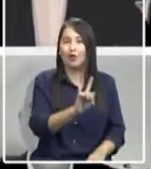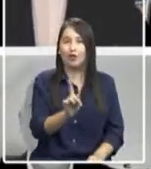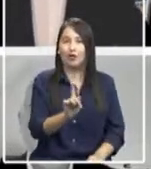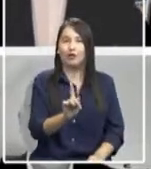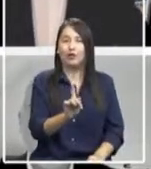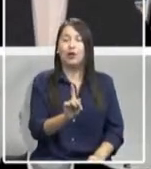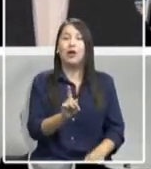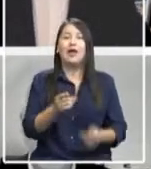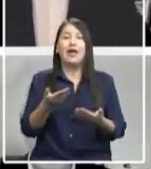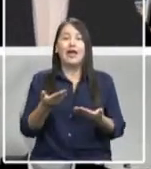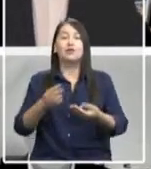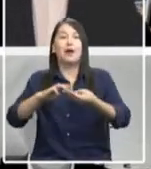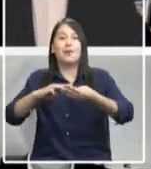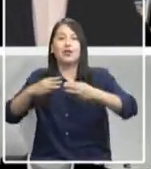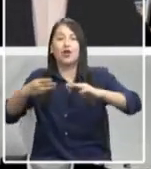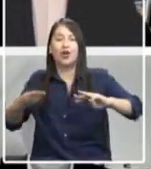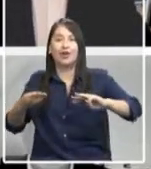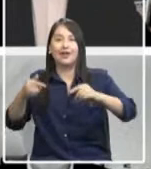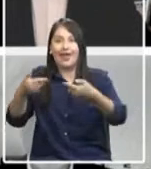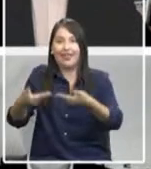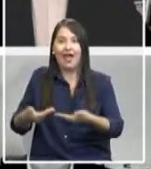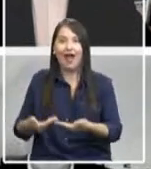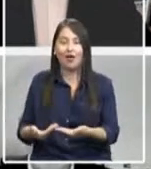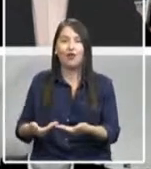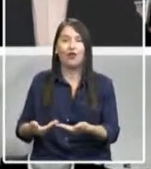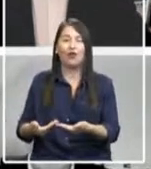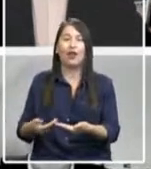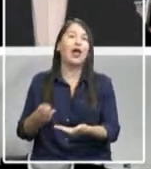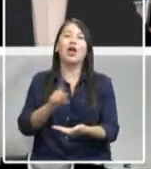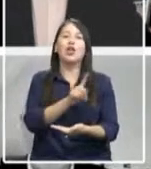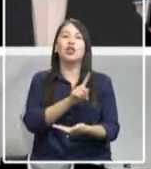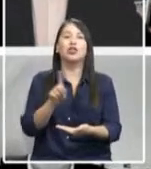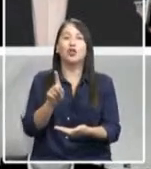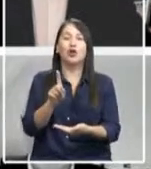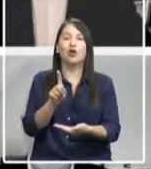esta metodología no es un futuro que puede